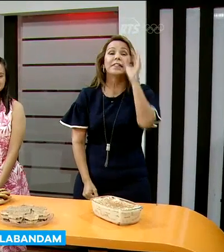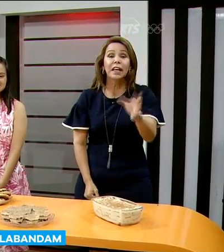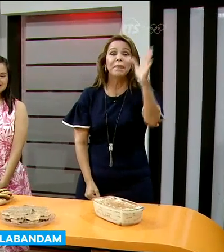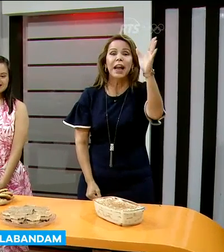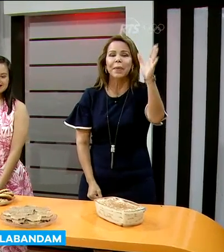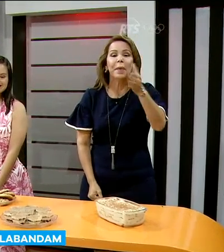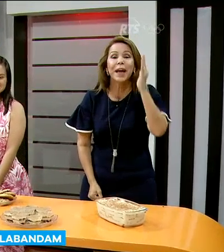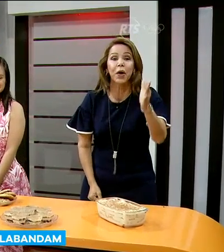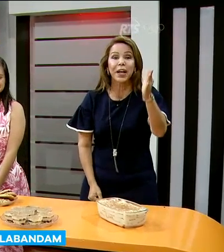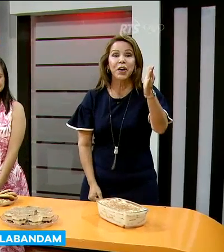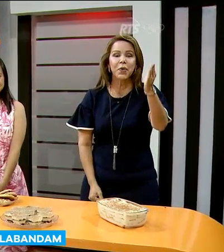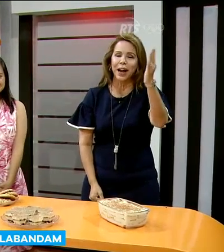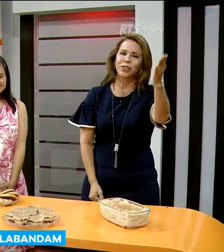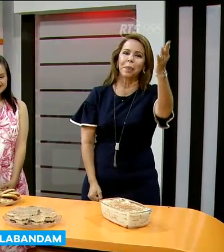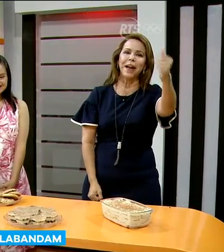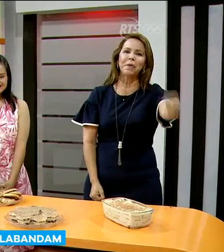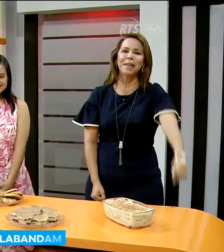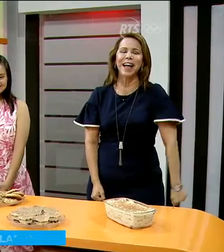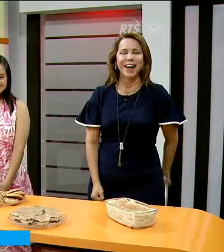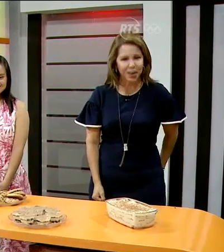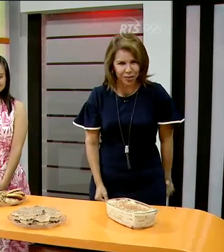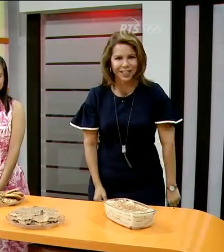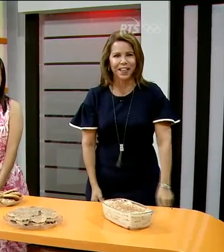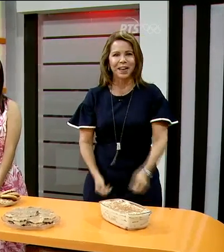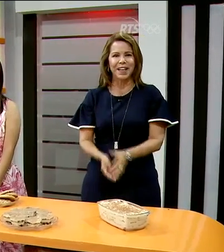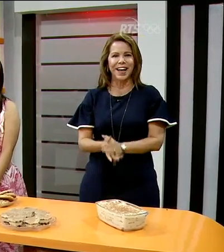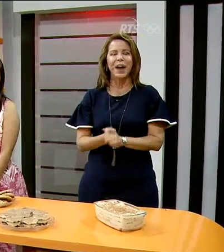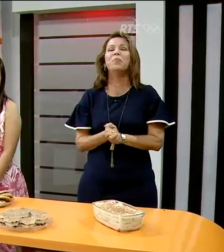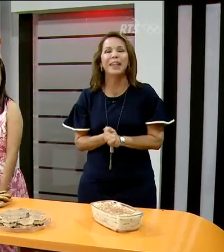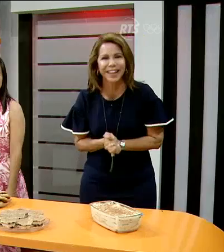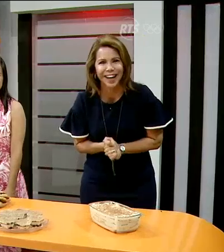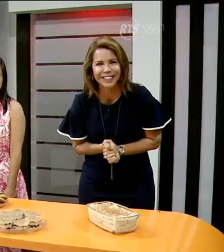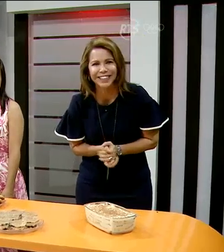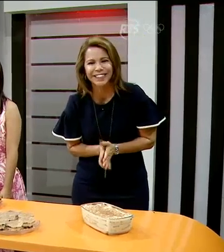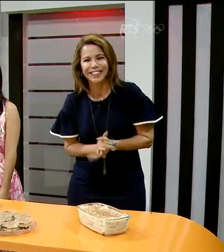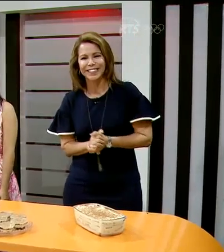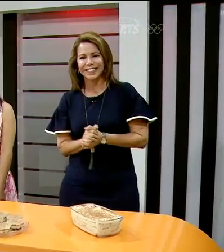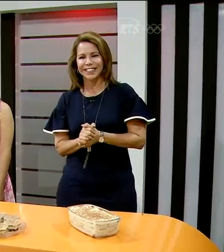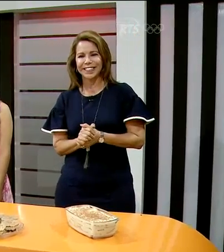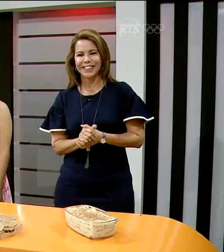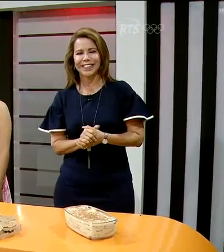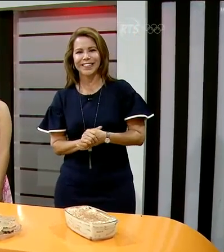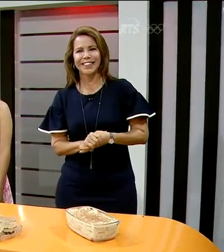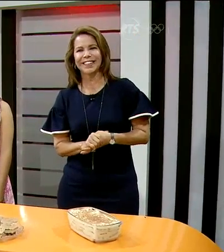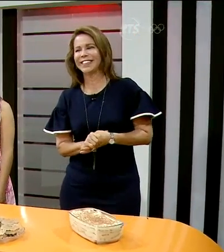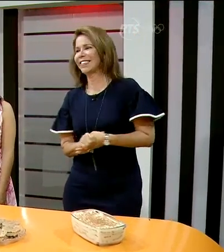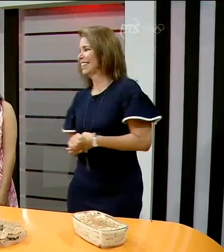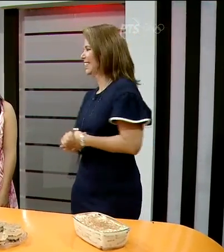sin palabras, mejor que nunca. Los esperamos mañana en Noticias de la Mañana. Un buen día.